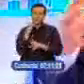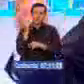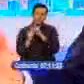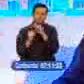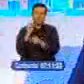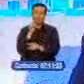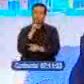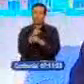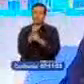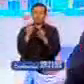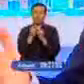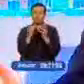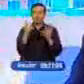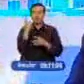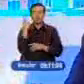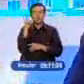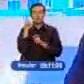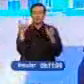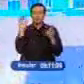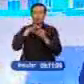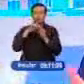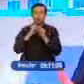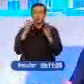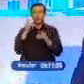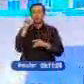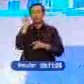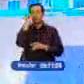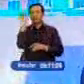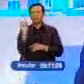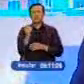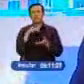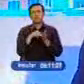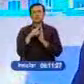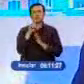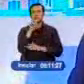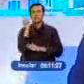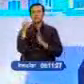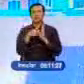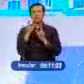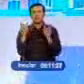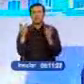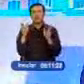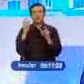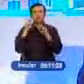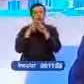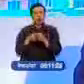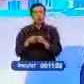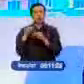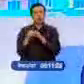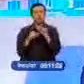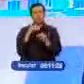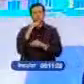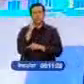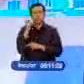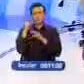porque en un universo de más de 11 millones de electores, hablar del 1% estamos hablando de más de 100.000 electores. Eso hay que seguirlo mejorando, eso hay que